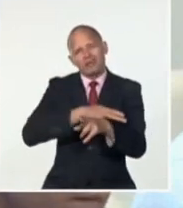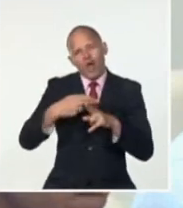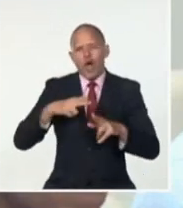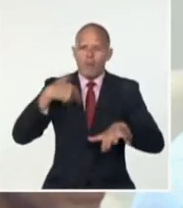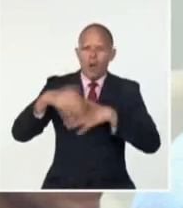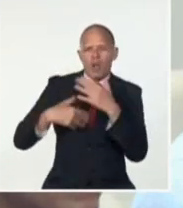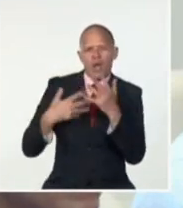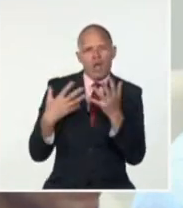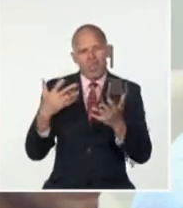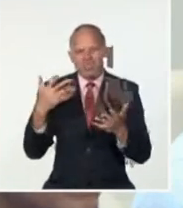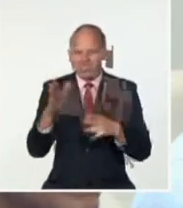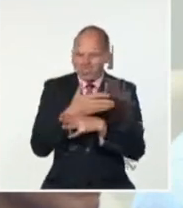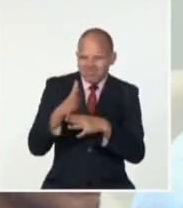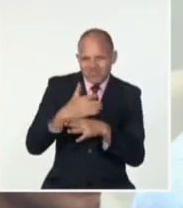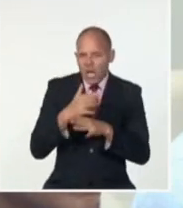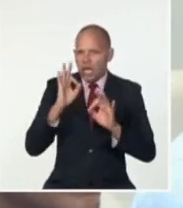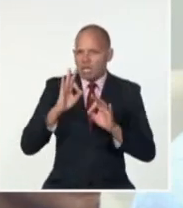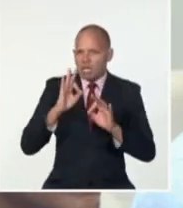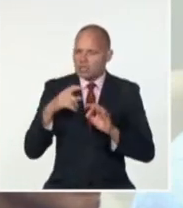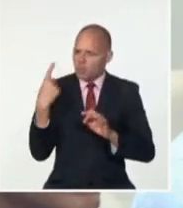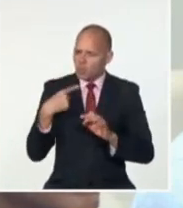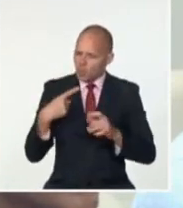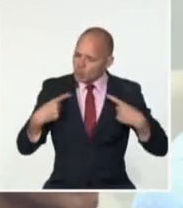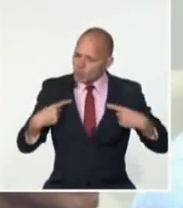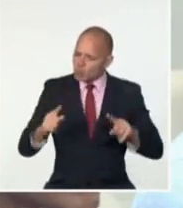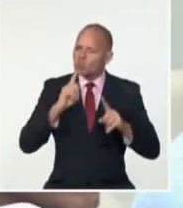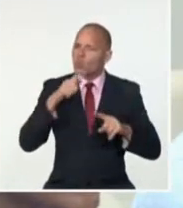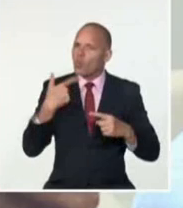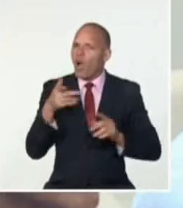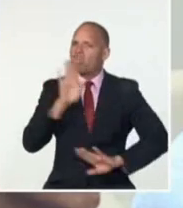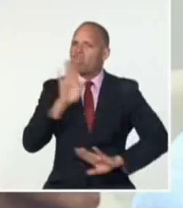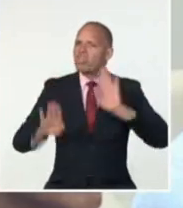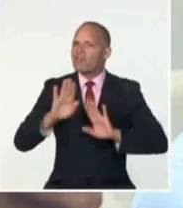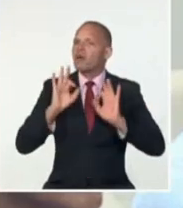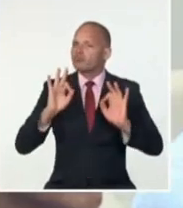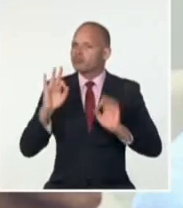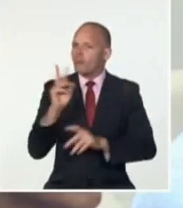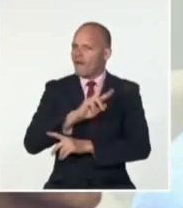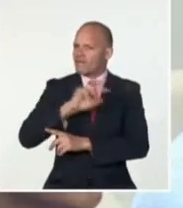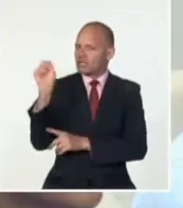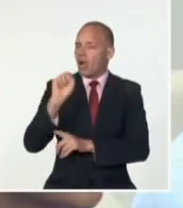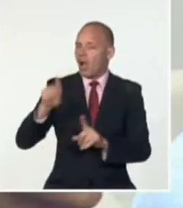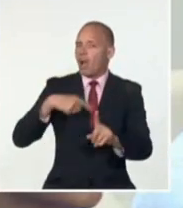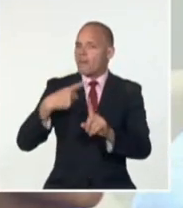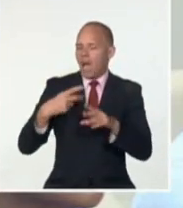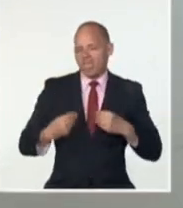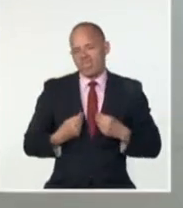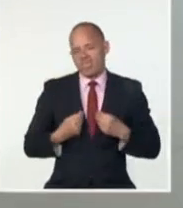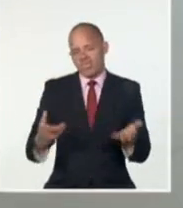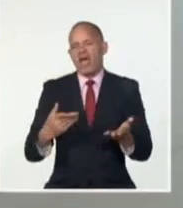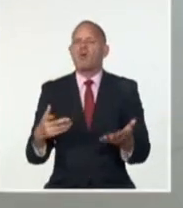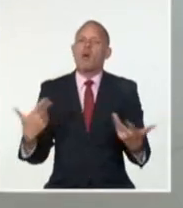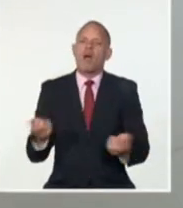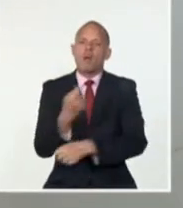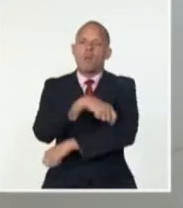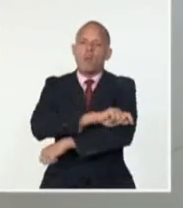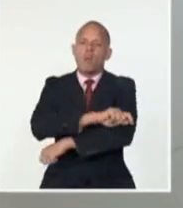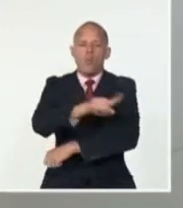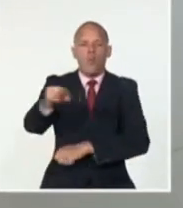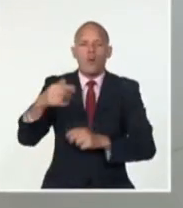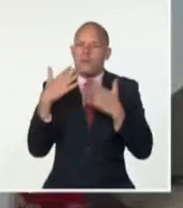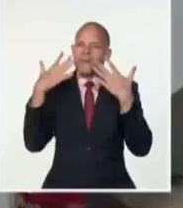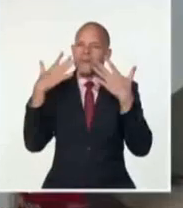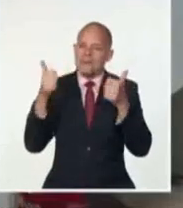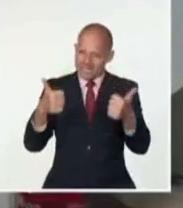la causa de la lucha por la independencia nacional y el socialismo, por la felicidad del pueblo y el desarrollo del país. El acuerdo fue